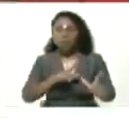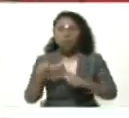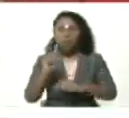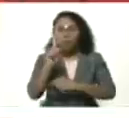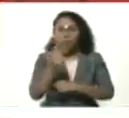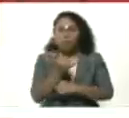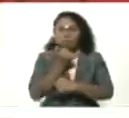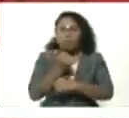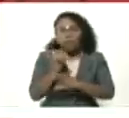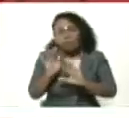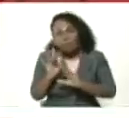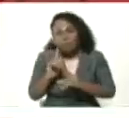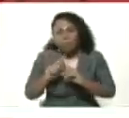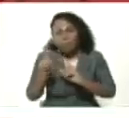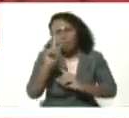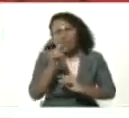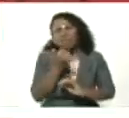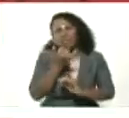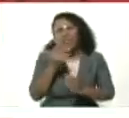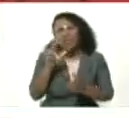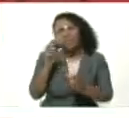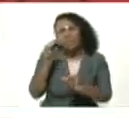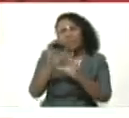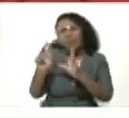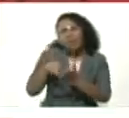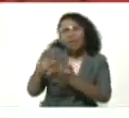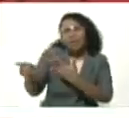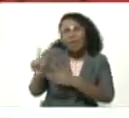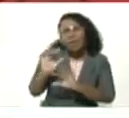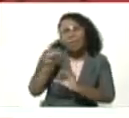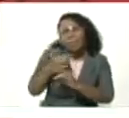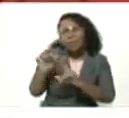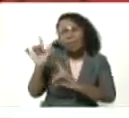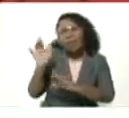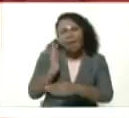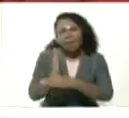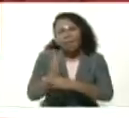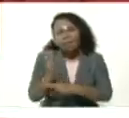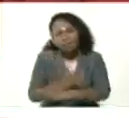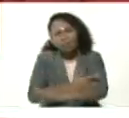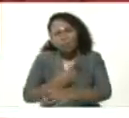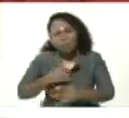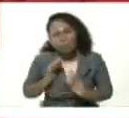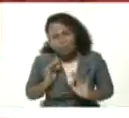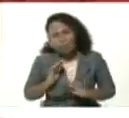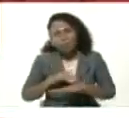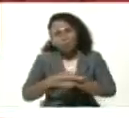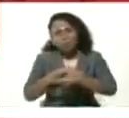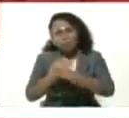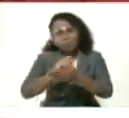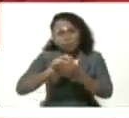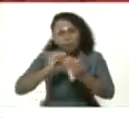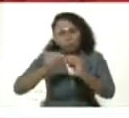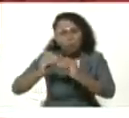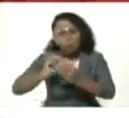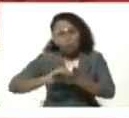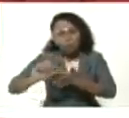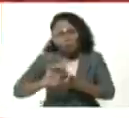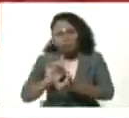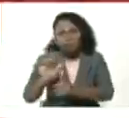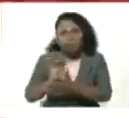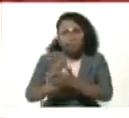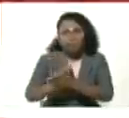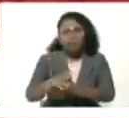ahí. No fue un error, fue que se cayó la pelota en el cuadro, pero fue en primera. Fue en primera. Corregido.